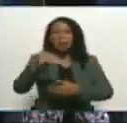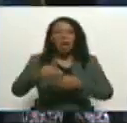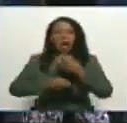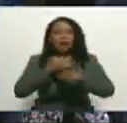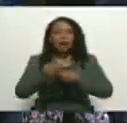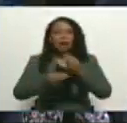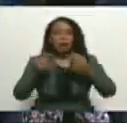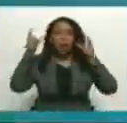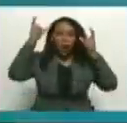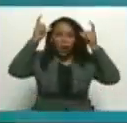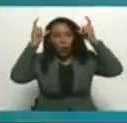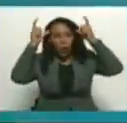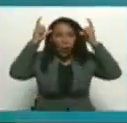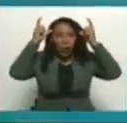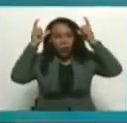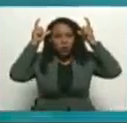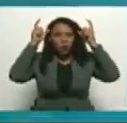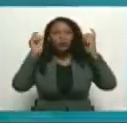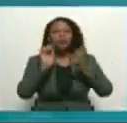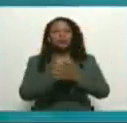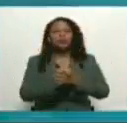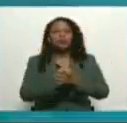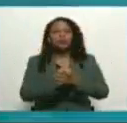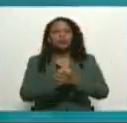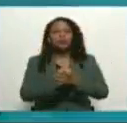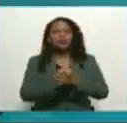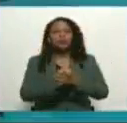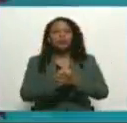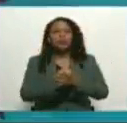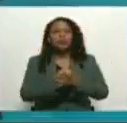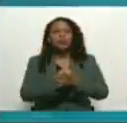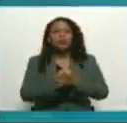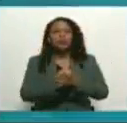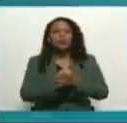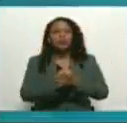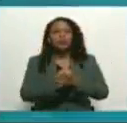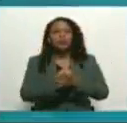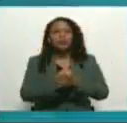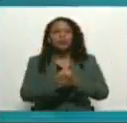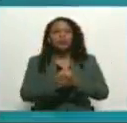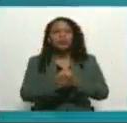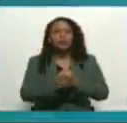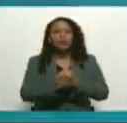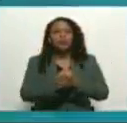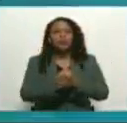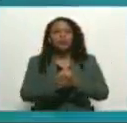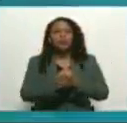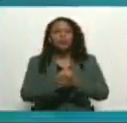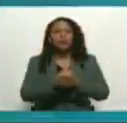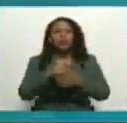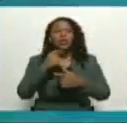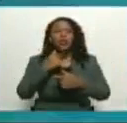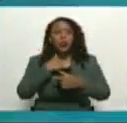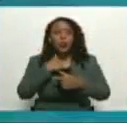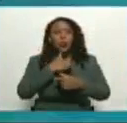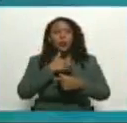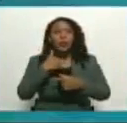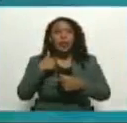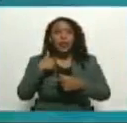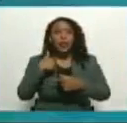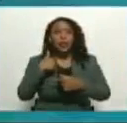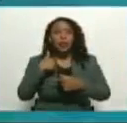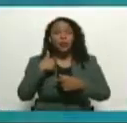Marco? Decretar los corredores. Decretar la ampliación de Guaramacal y Terepa y Mayacambú. Bueno, me meto en eso.